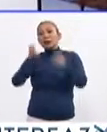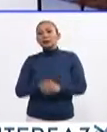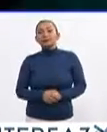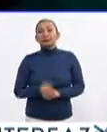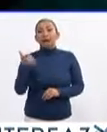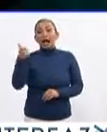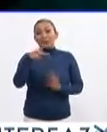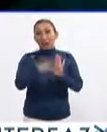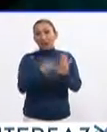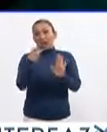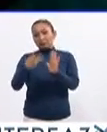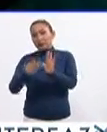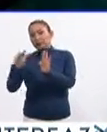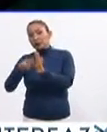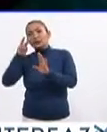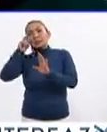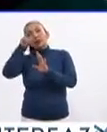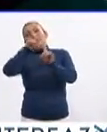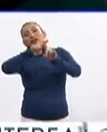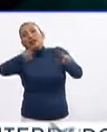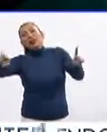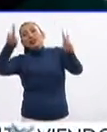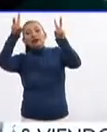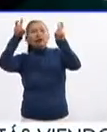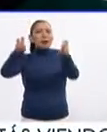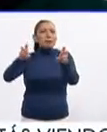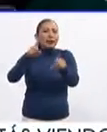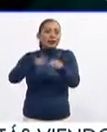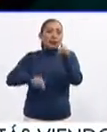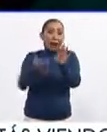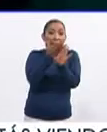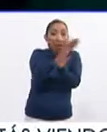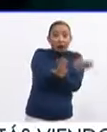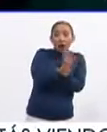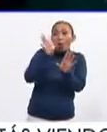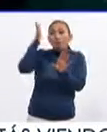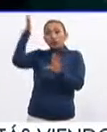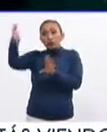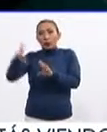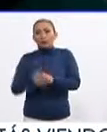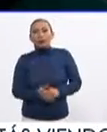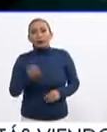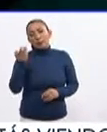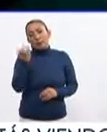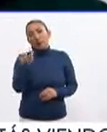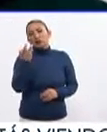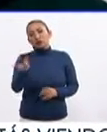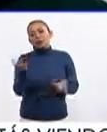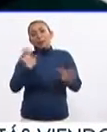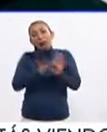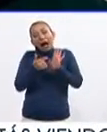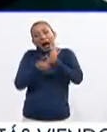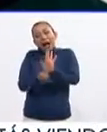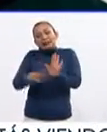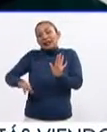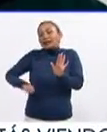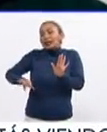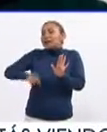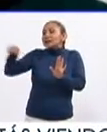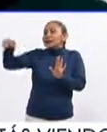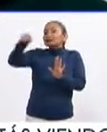Cada edición ofrece un panorama diverso y diferente al anterior y al futuro. En ese sentido se comunica más con los